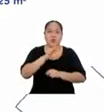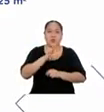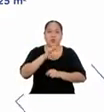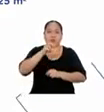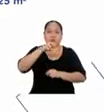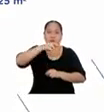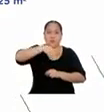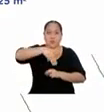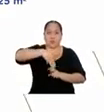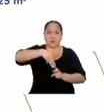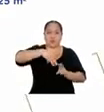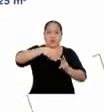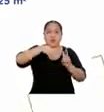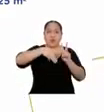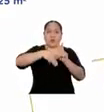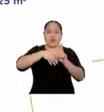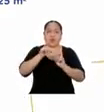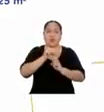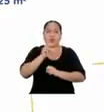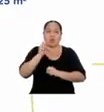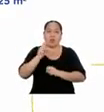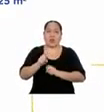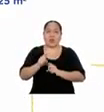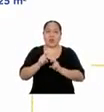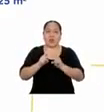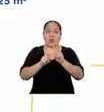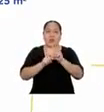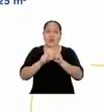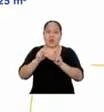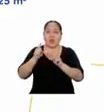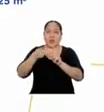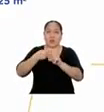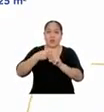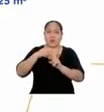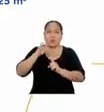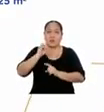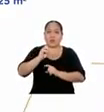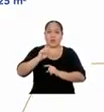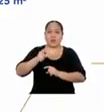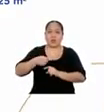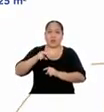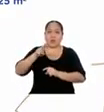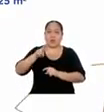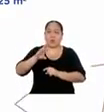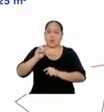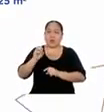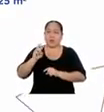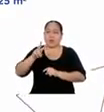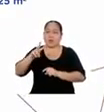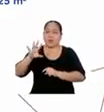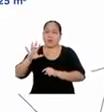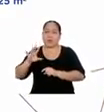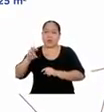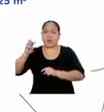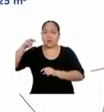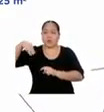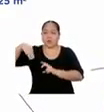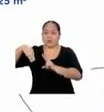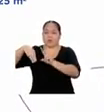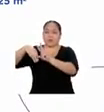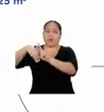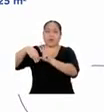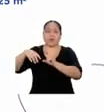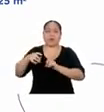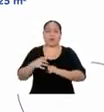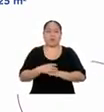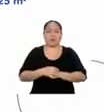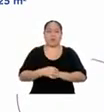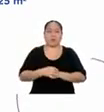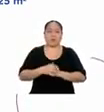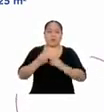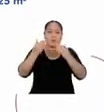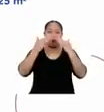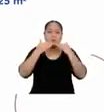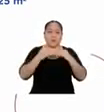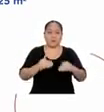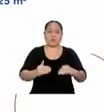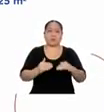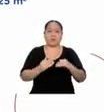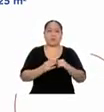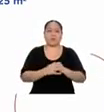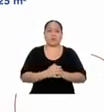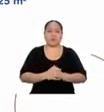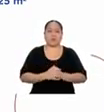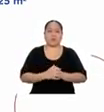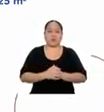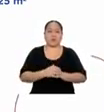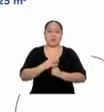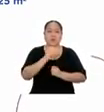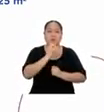metros cuadrados es igual a x al cuadrado más 0,2025 metros cuadrados. Seguidamente,